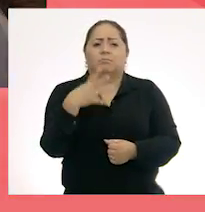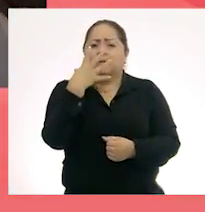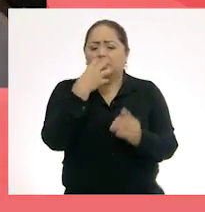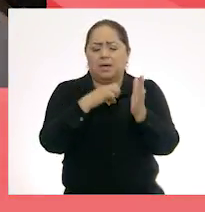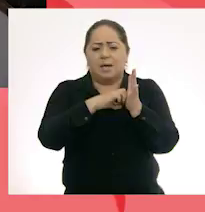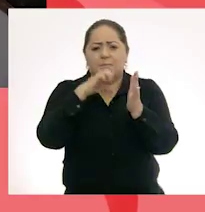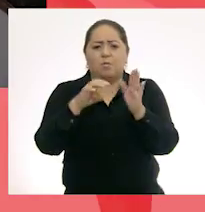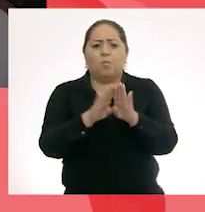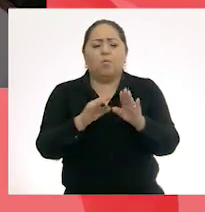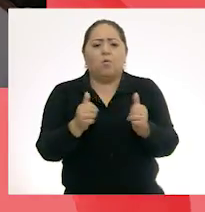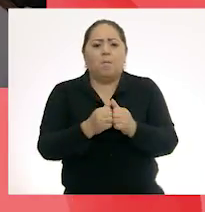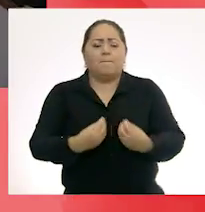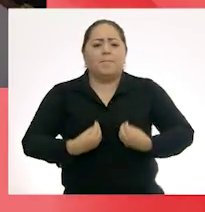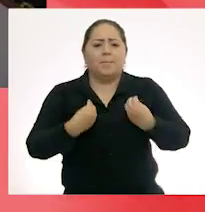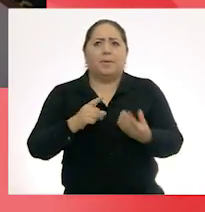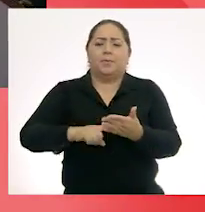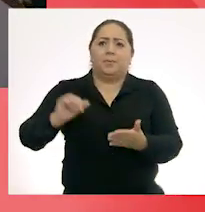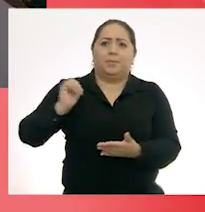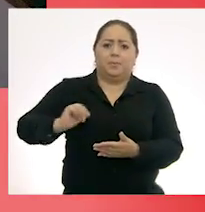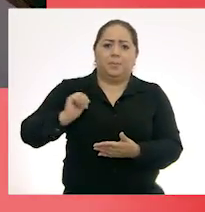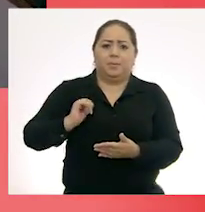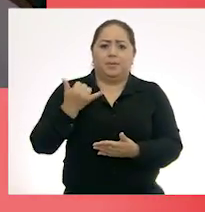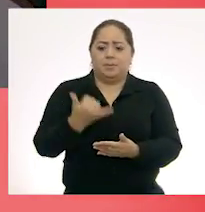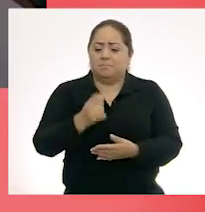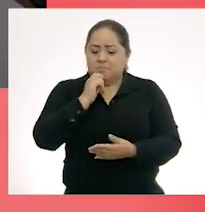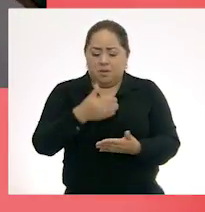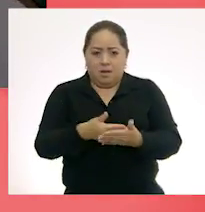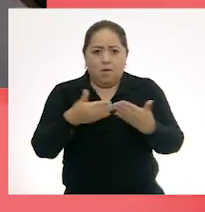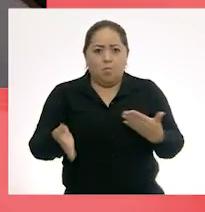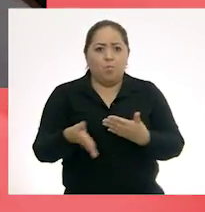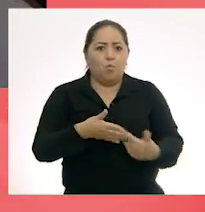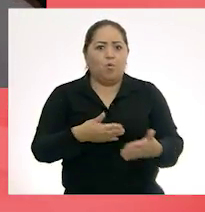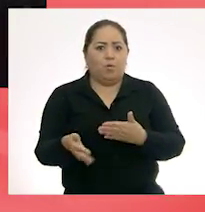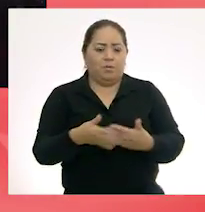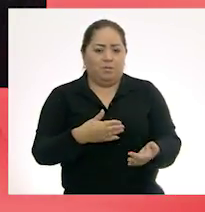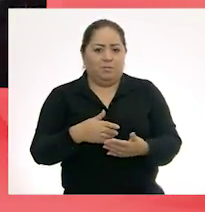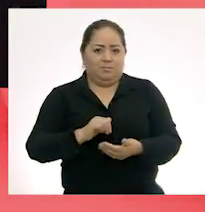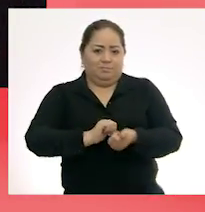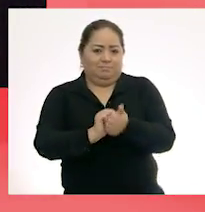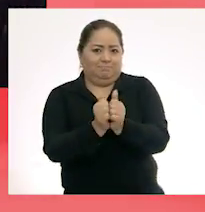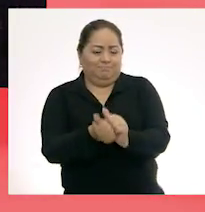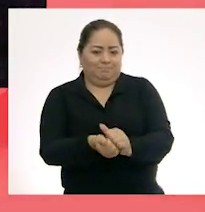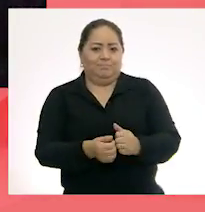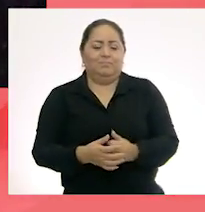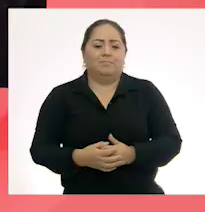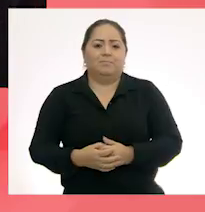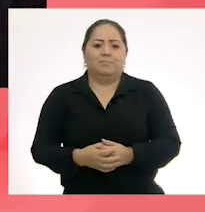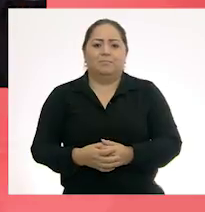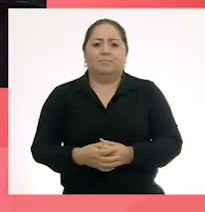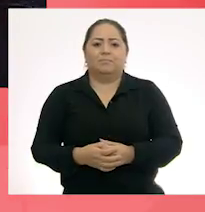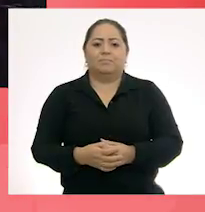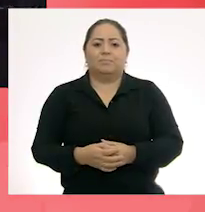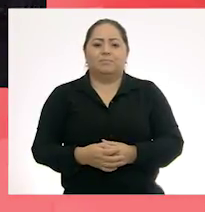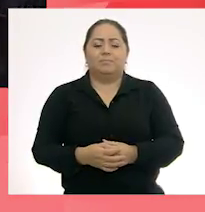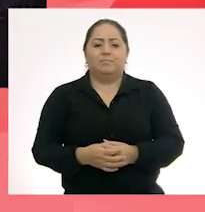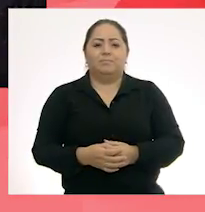ejemplo de la convivencia entre nuestro pasado y la evidente modernidad que se ha generado en la zona.